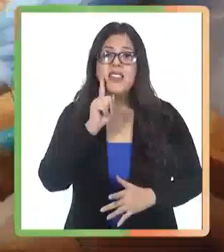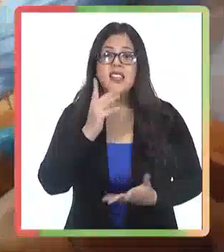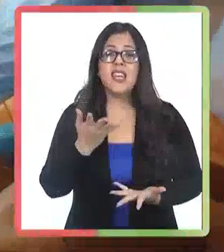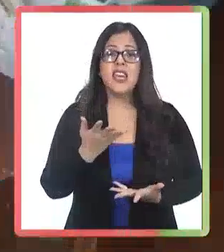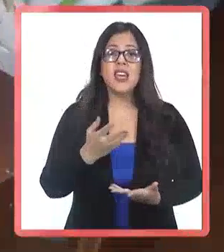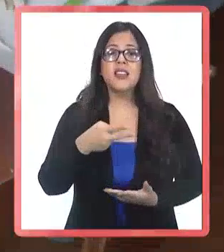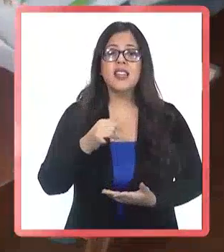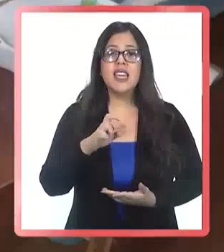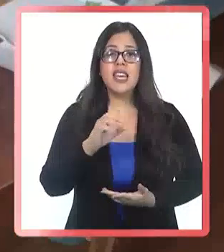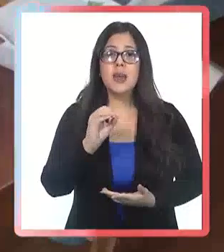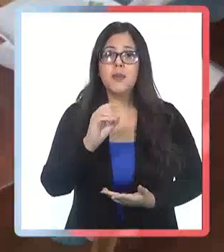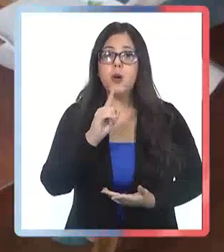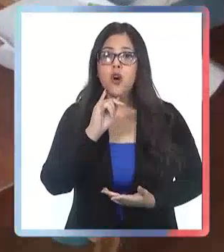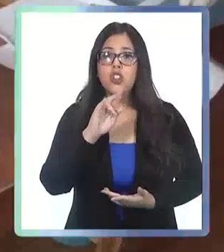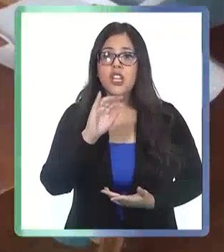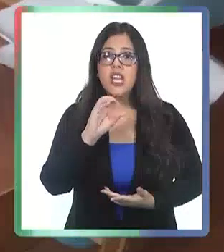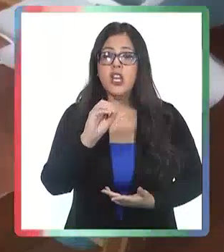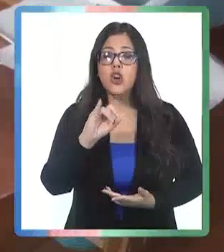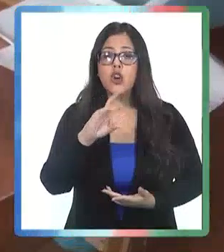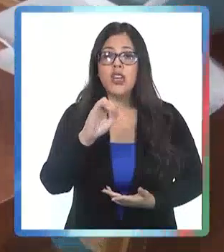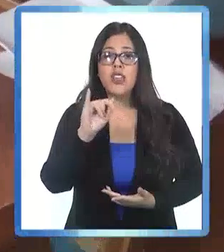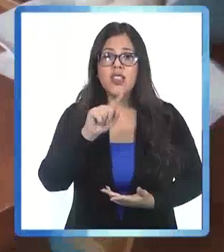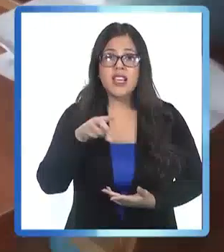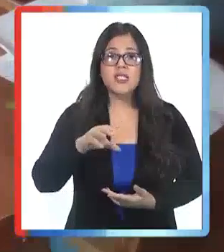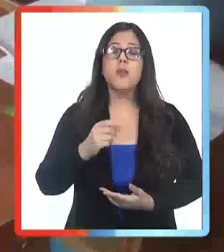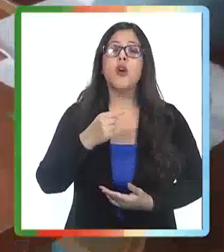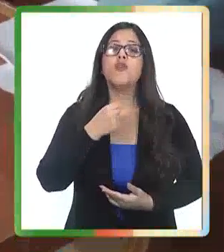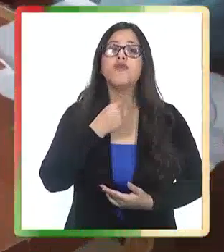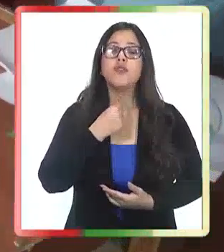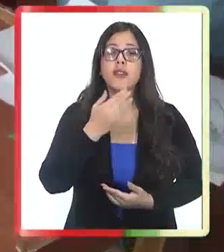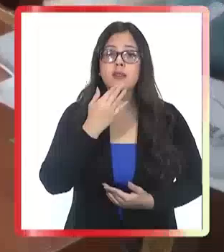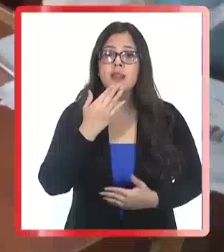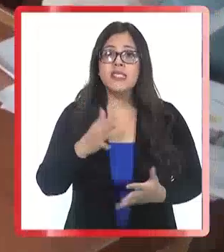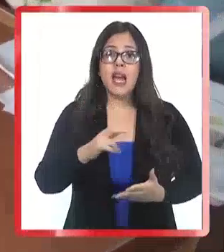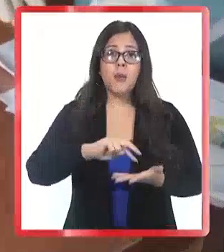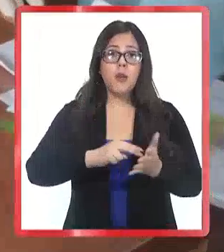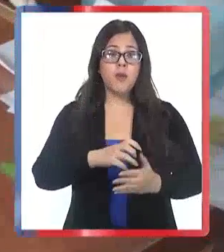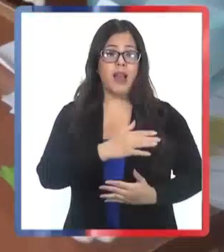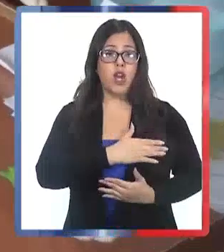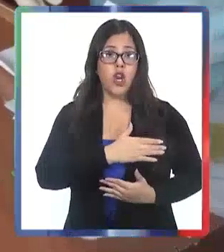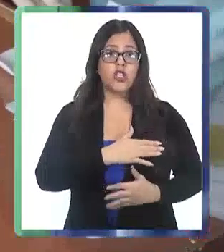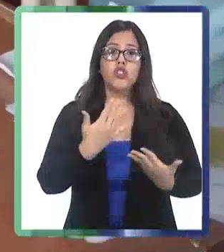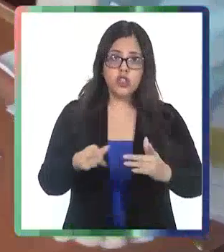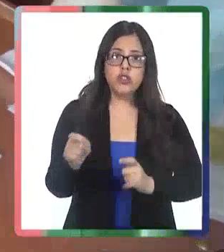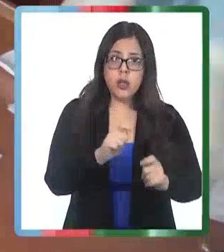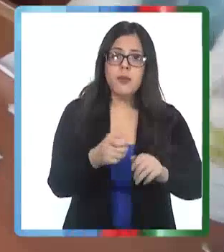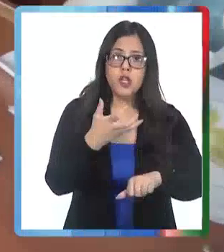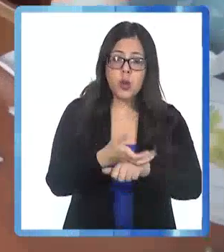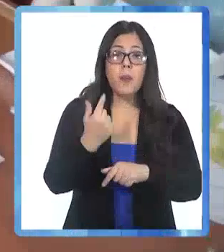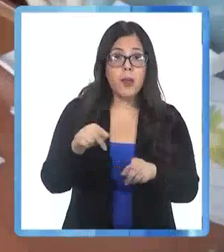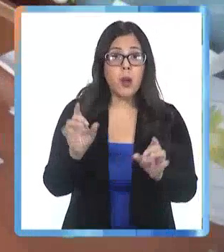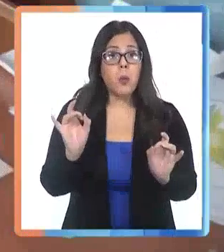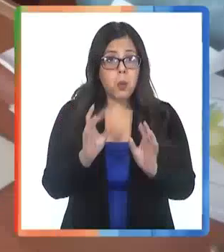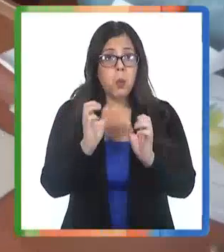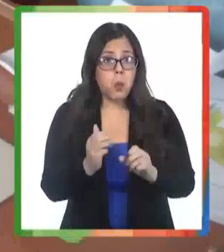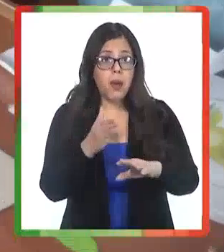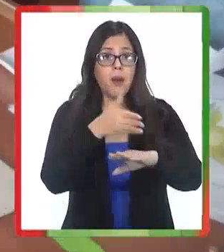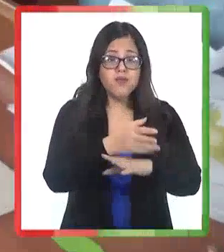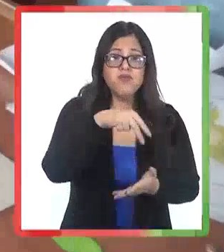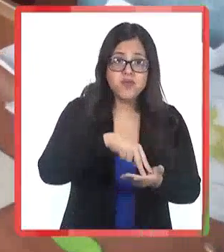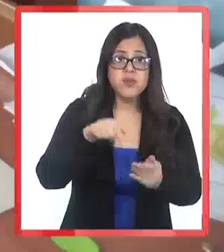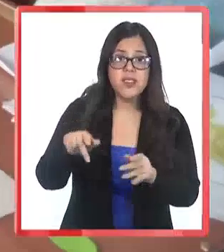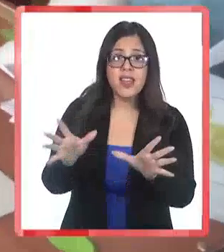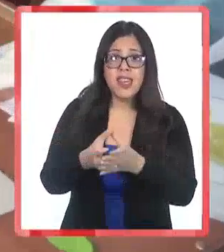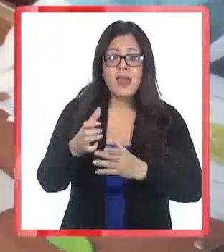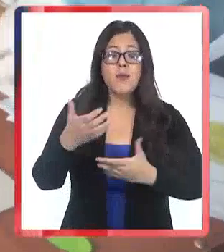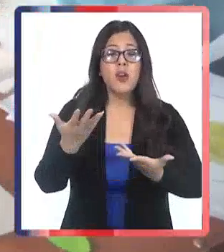con hipotiroidismo. Nació con una cardiopatía congénita que ya fue tratada. Y pese a que existe la posibilidad de asistir presencial a